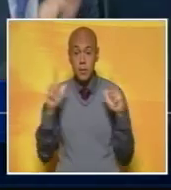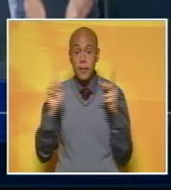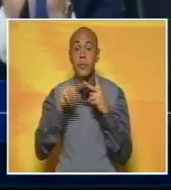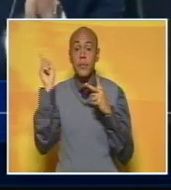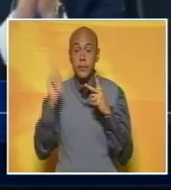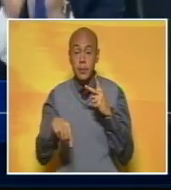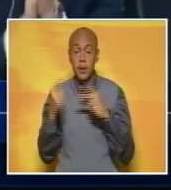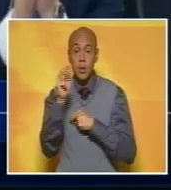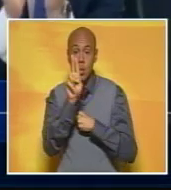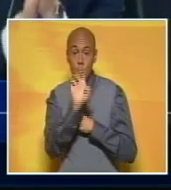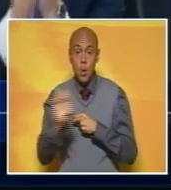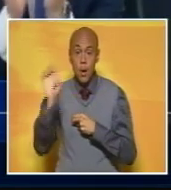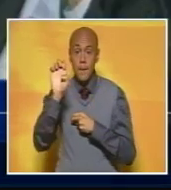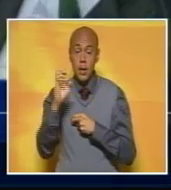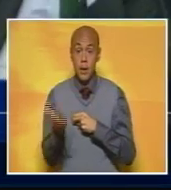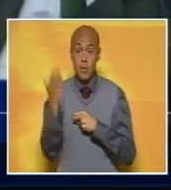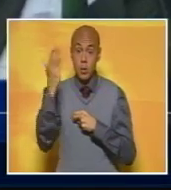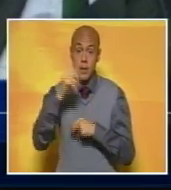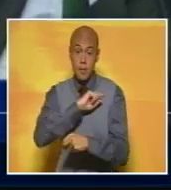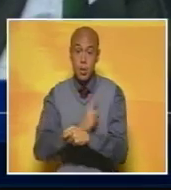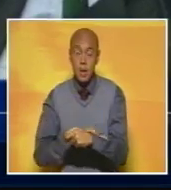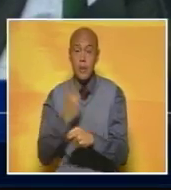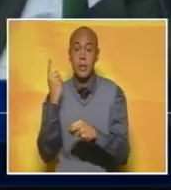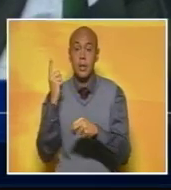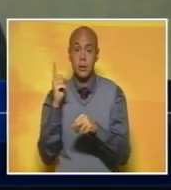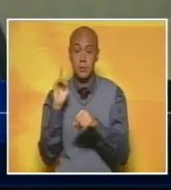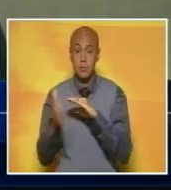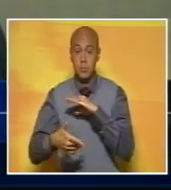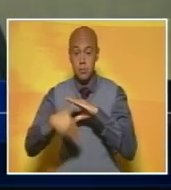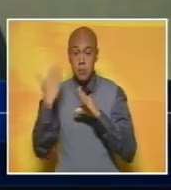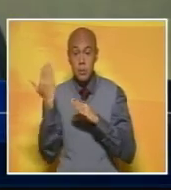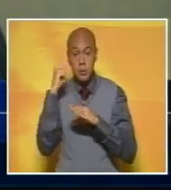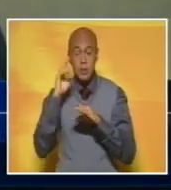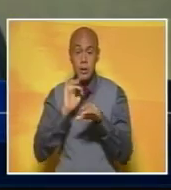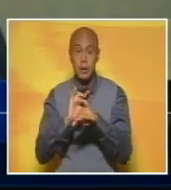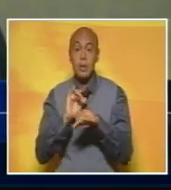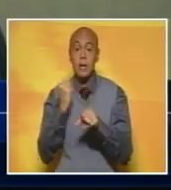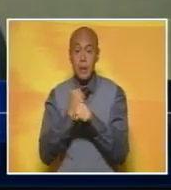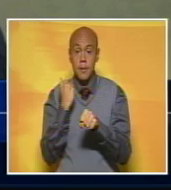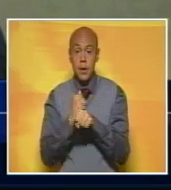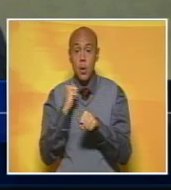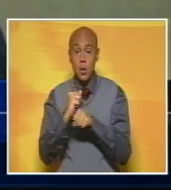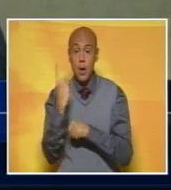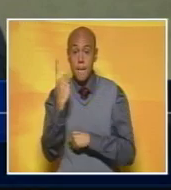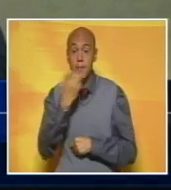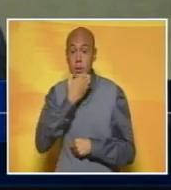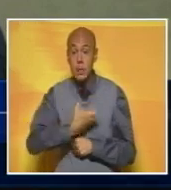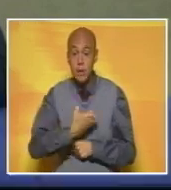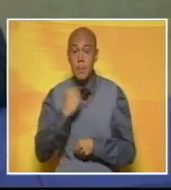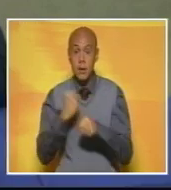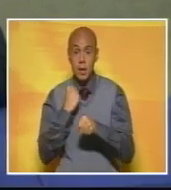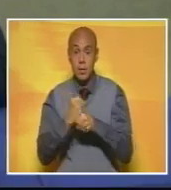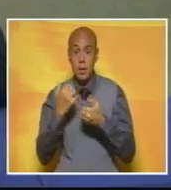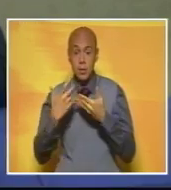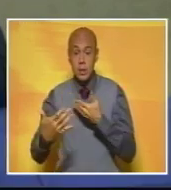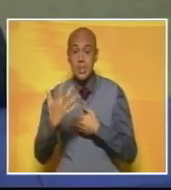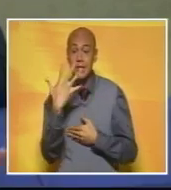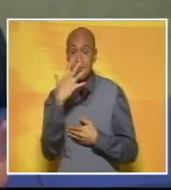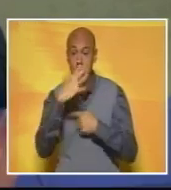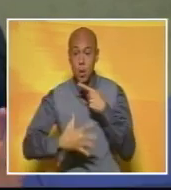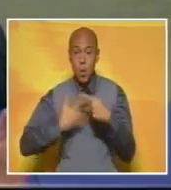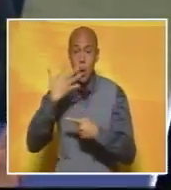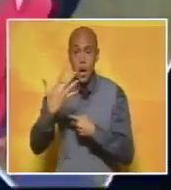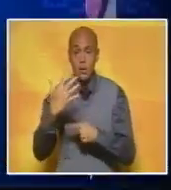al bloque comunitario como una potencia digital. El organismo comenzará a trabajar desde este 1 de diciembre por un periodo de 5